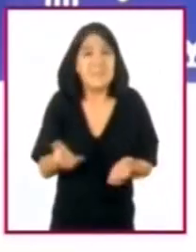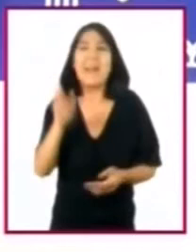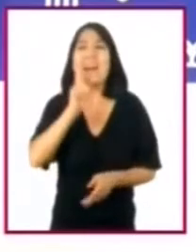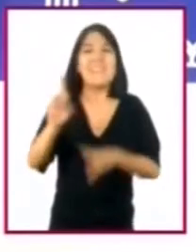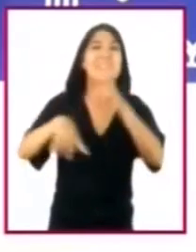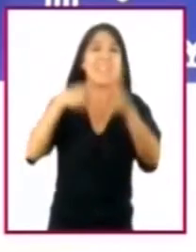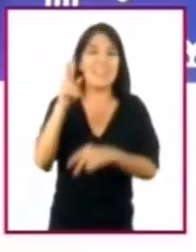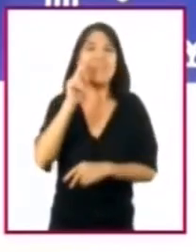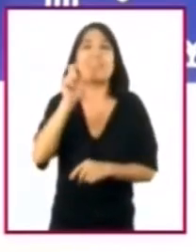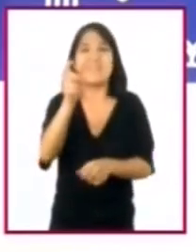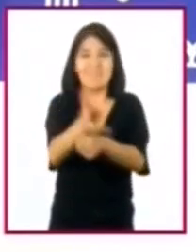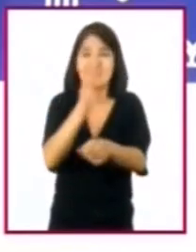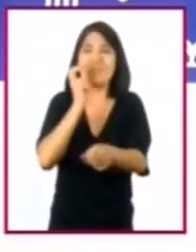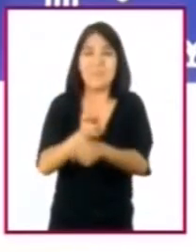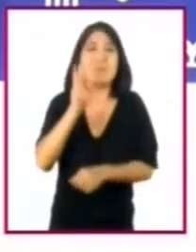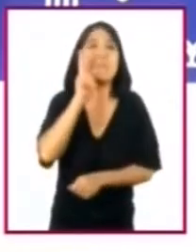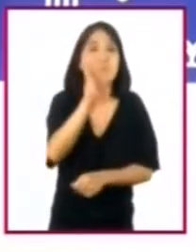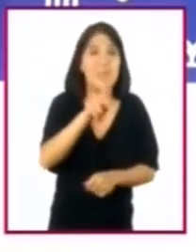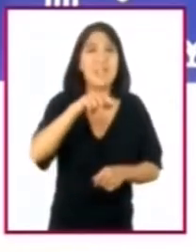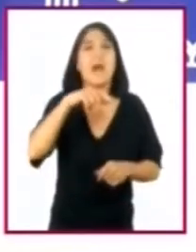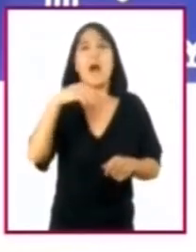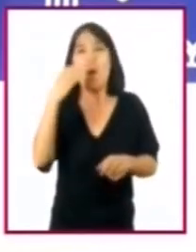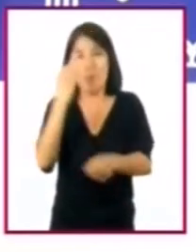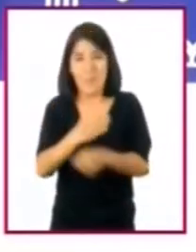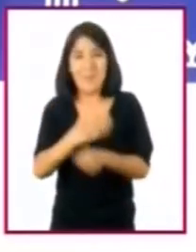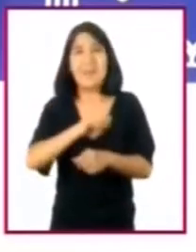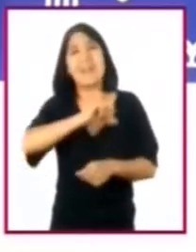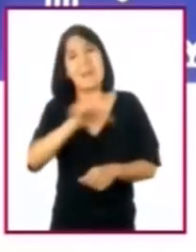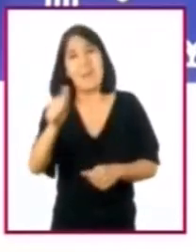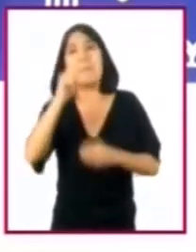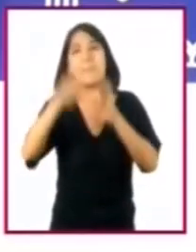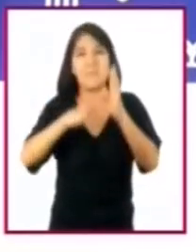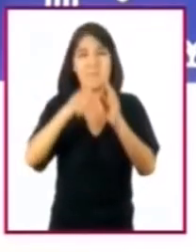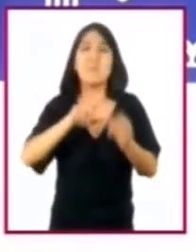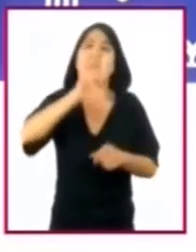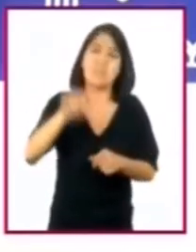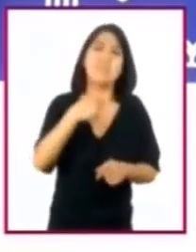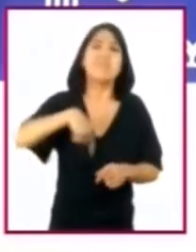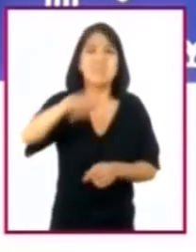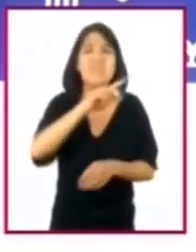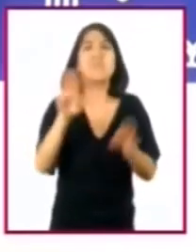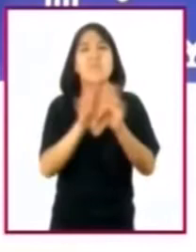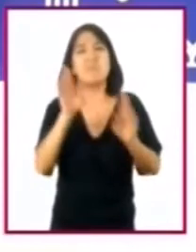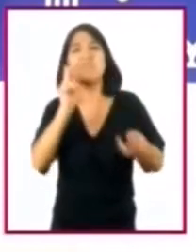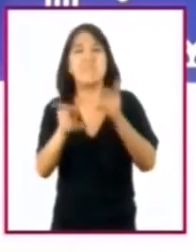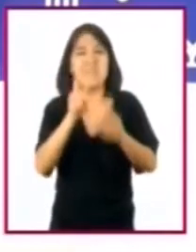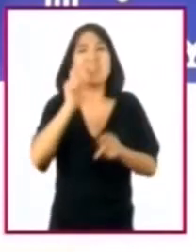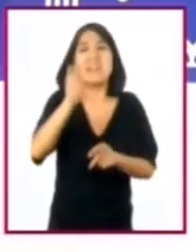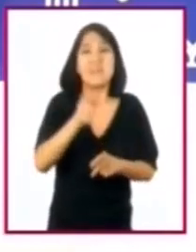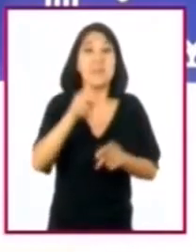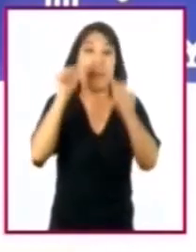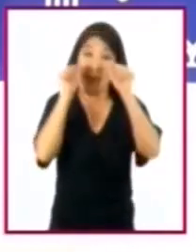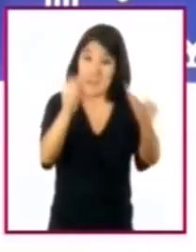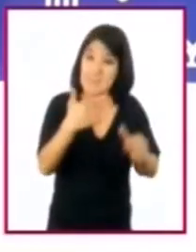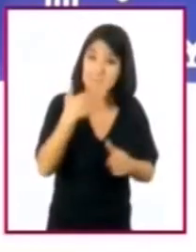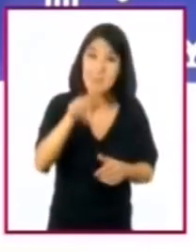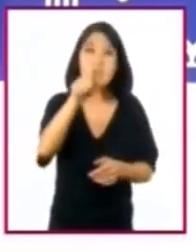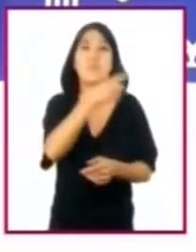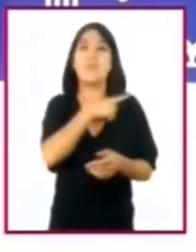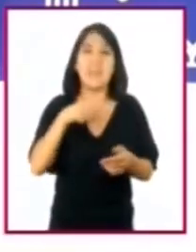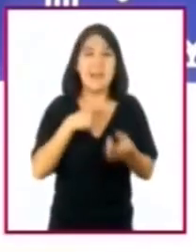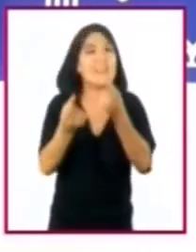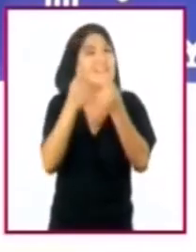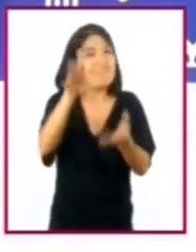te invito a que veamos el siguiente video y que después lo comentemos. Pon mucha atención y no olvides tomar